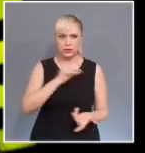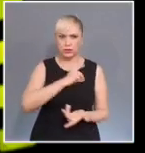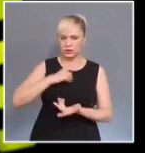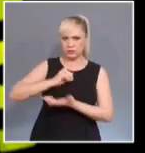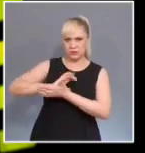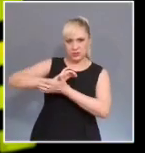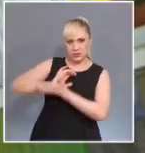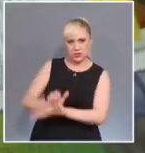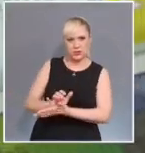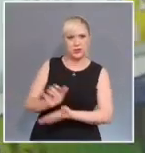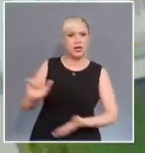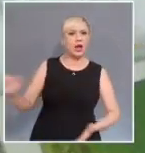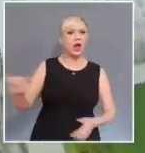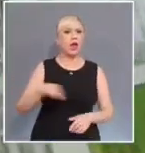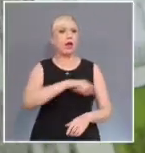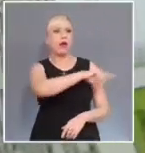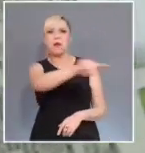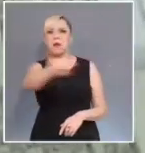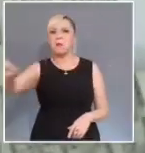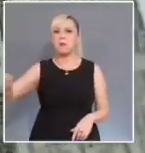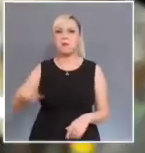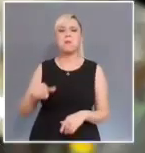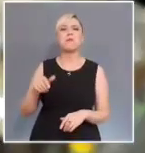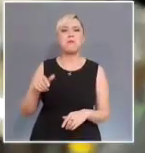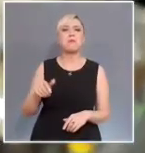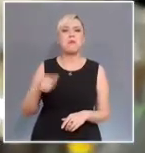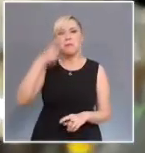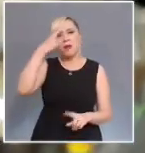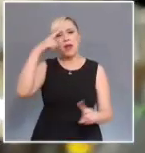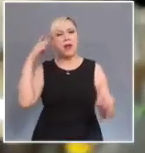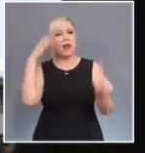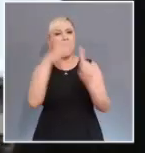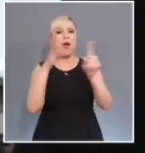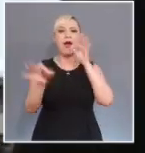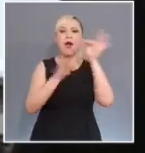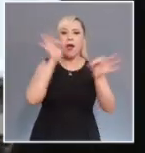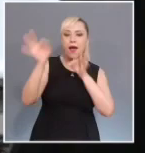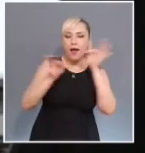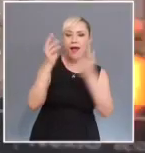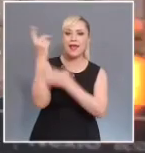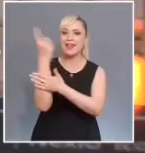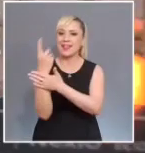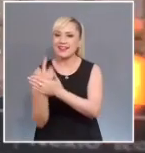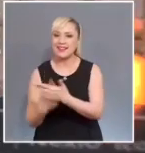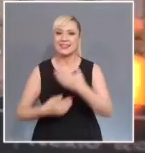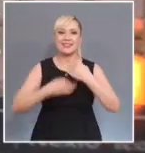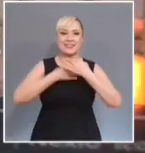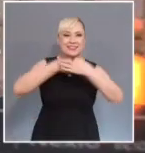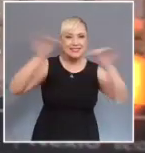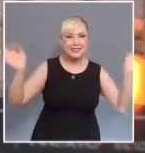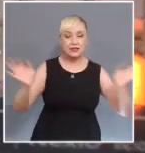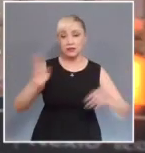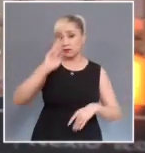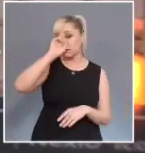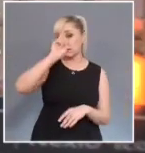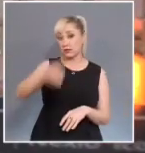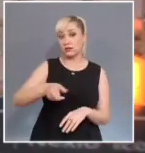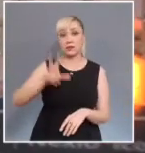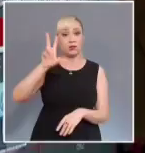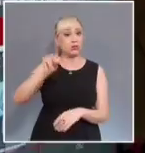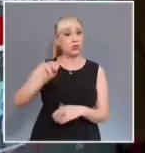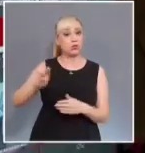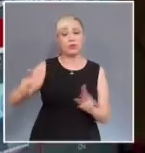las agencias de publicidad y medios de comunicación de acuerdo con la sala el que se prohíba la reventa de espacios o tiempos